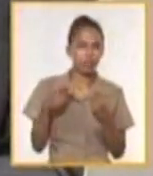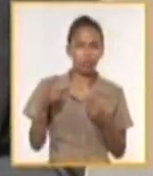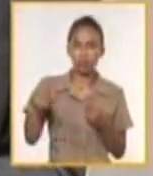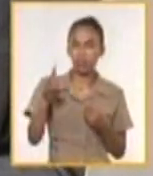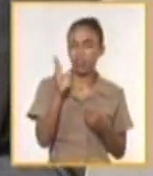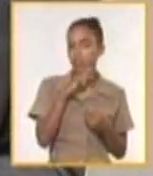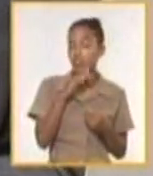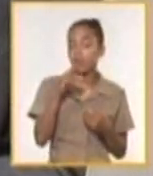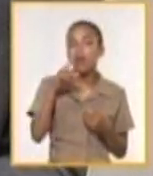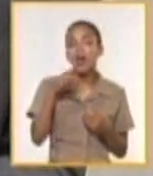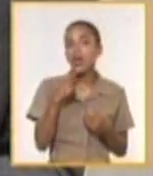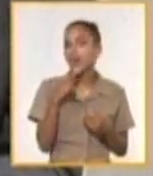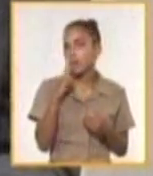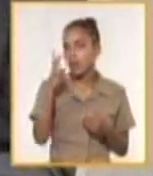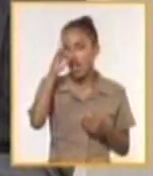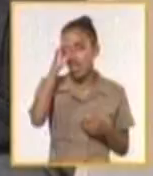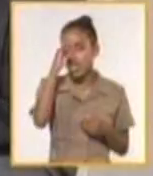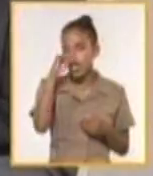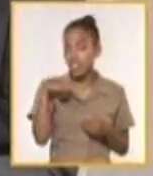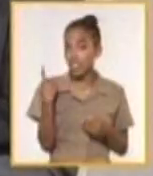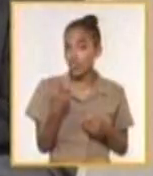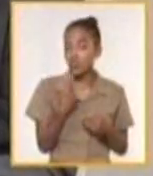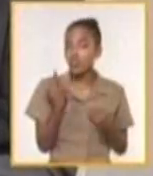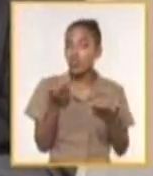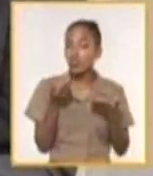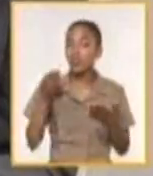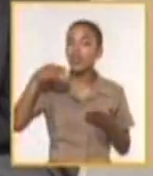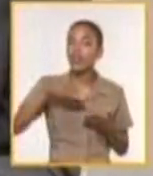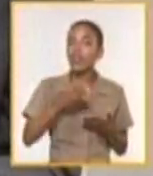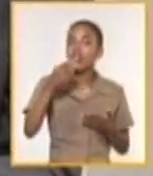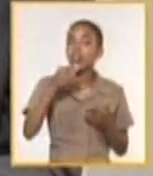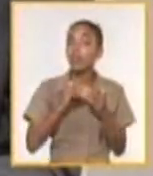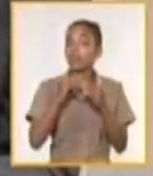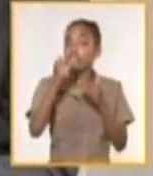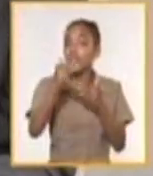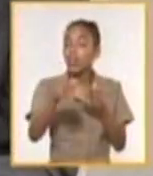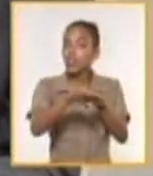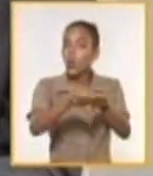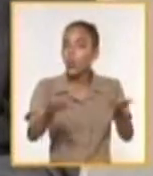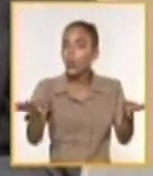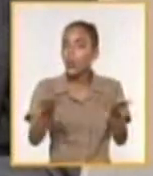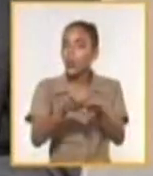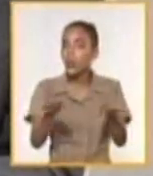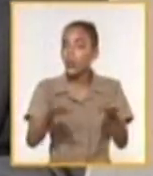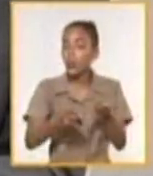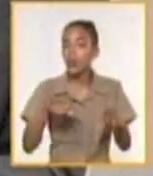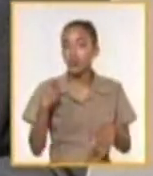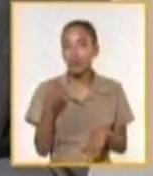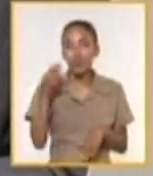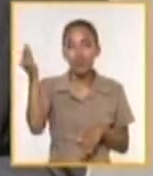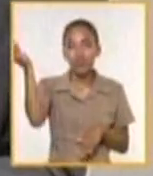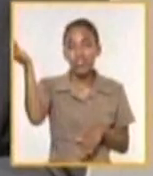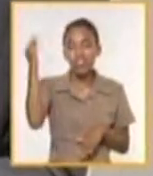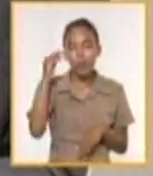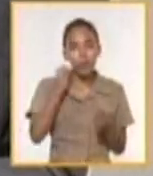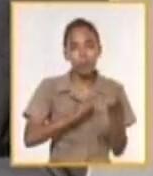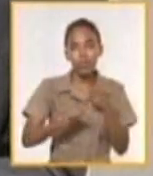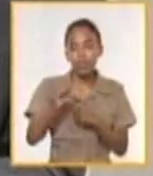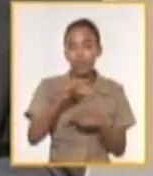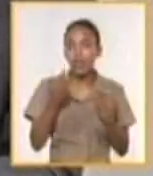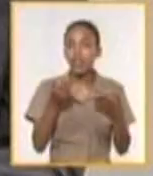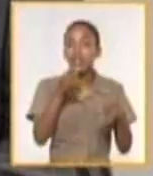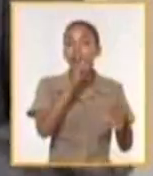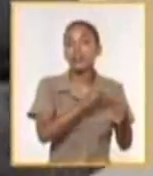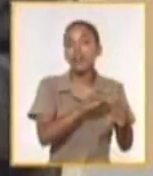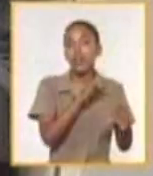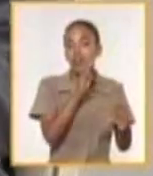náufragos son los que nadan hasta la orilla y los que más saben de las causas del naufragio, ¿no?